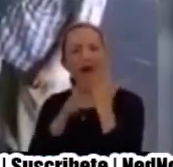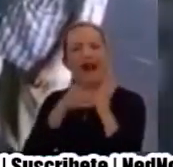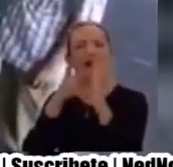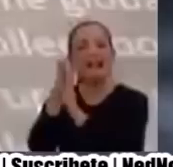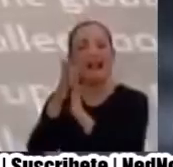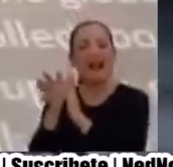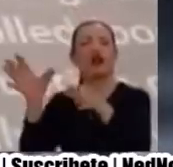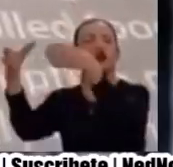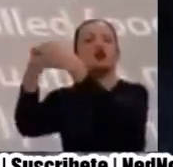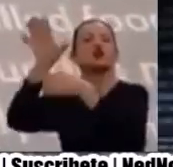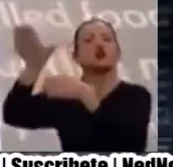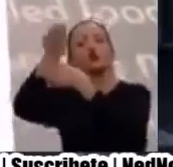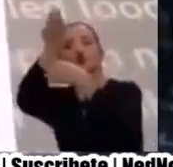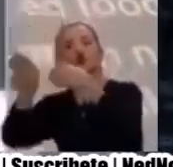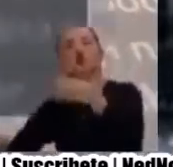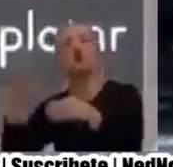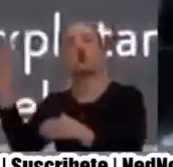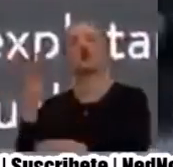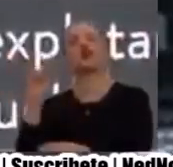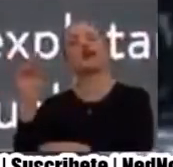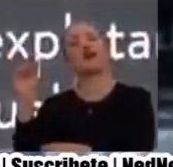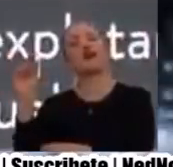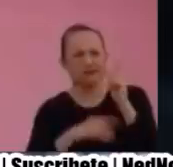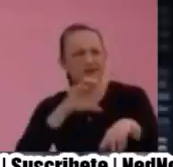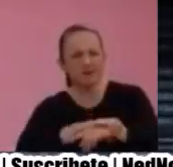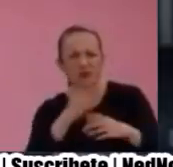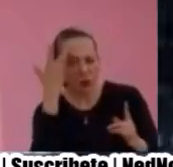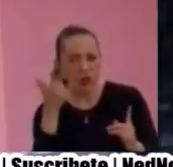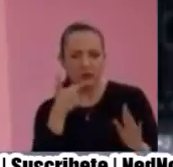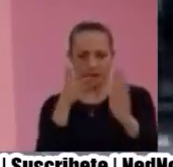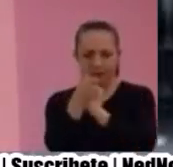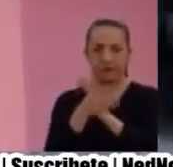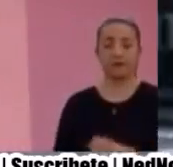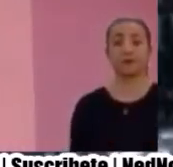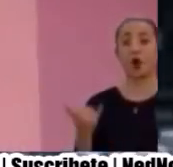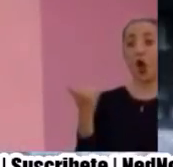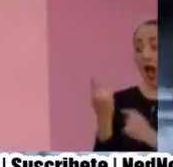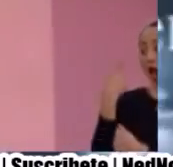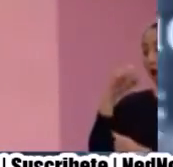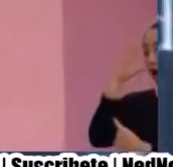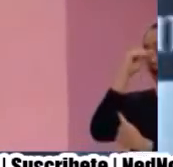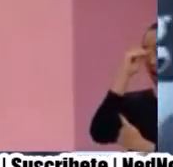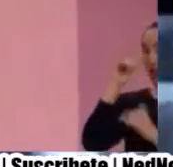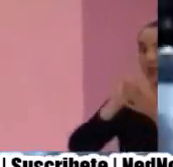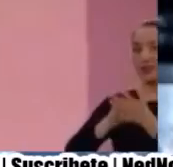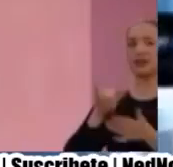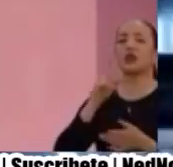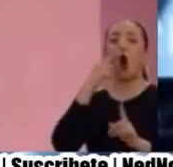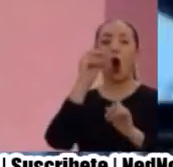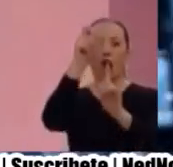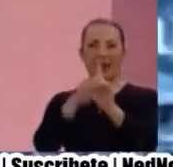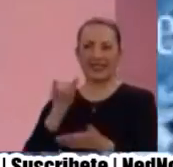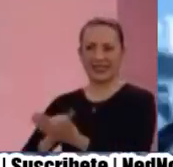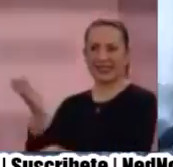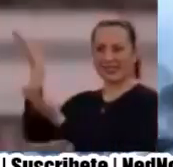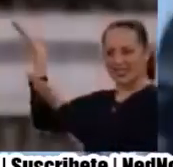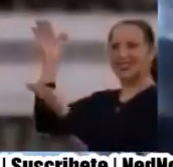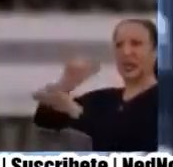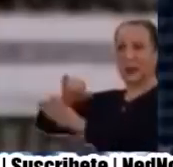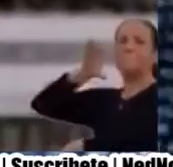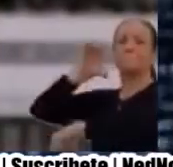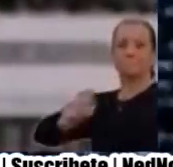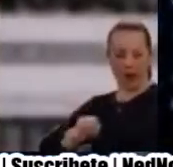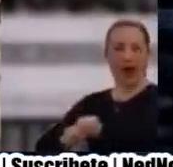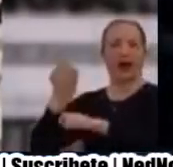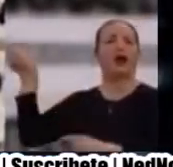saab por una reclamación que se situaría entre los 5 y los 12 millones de dólares avanza a buen paso el proceso de extradición de sapas